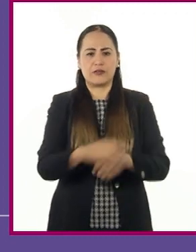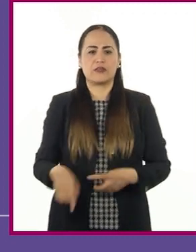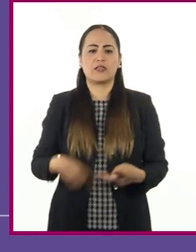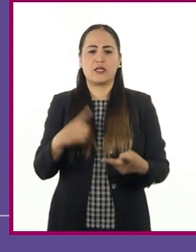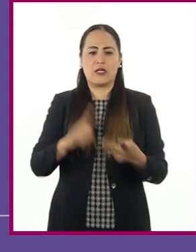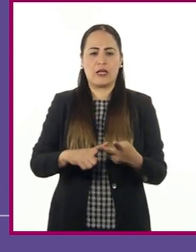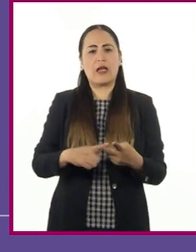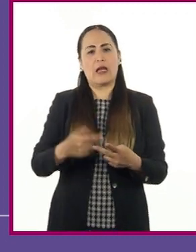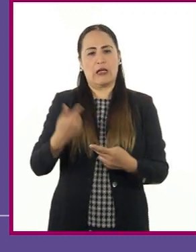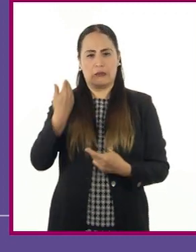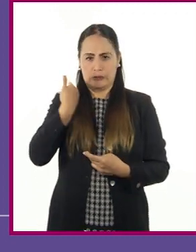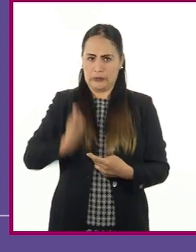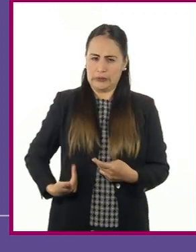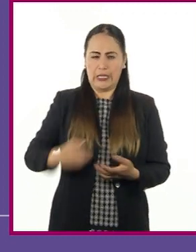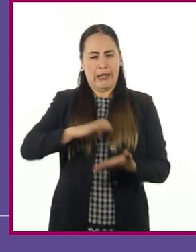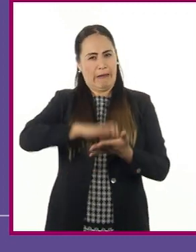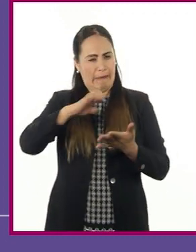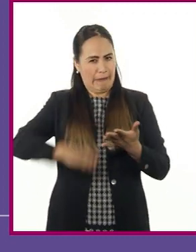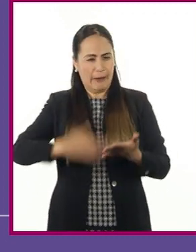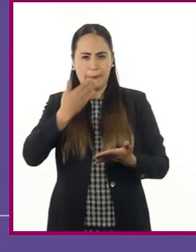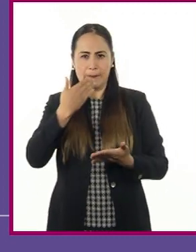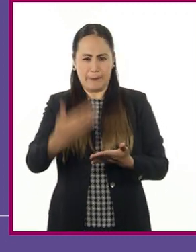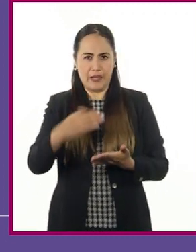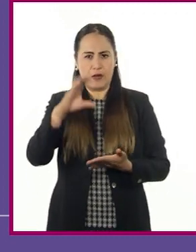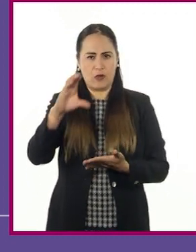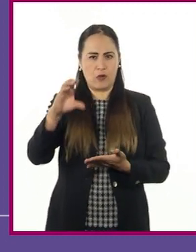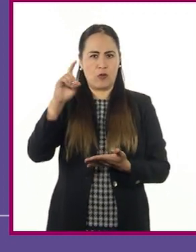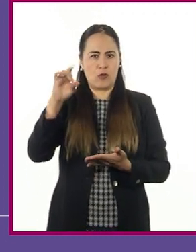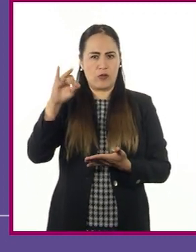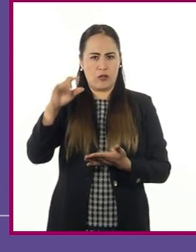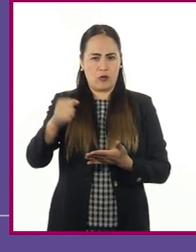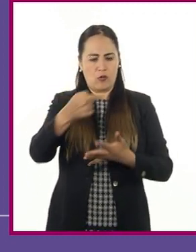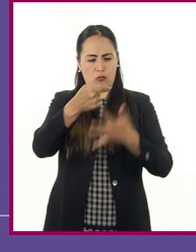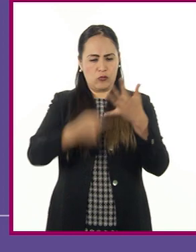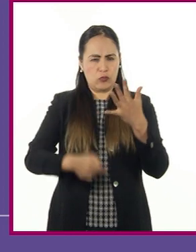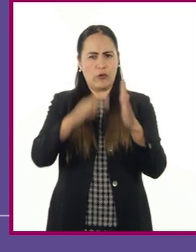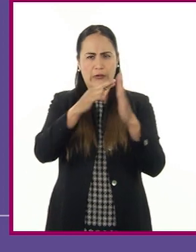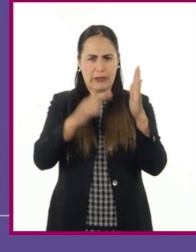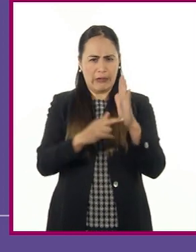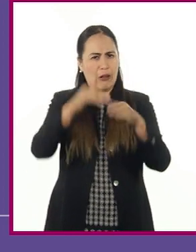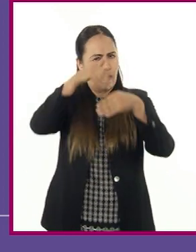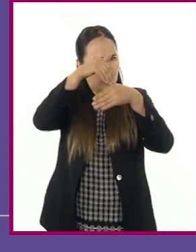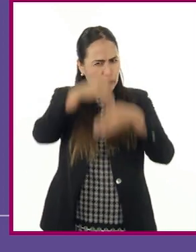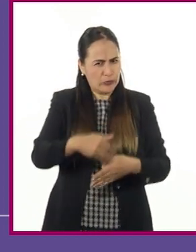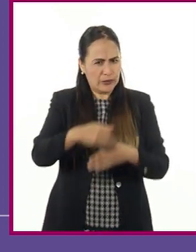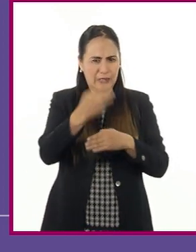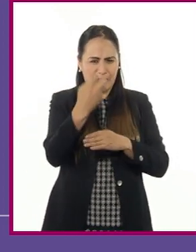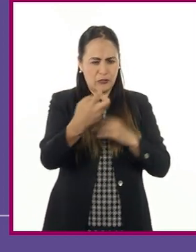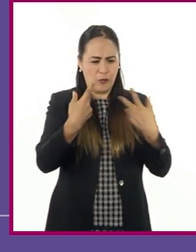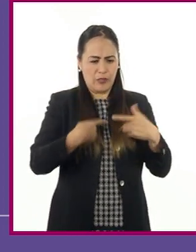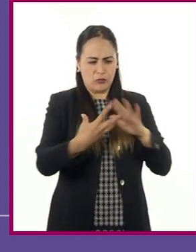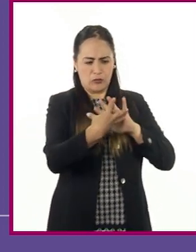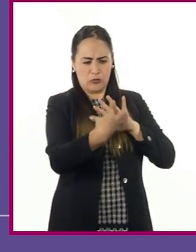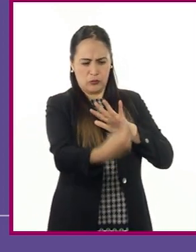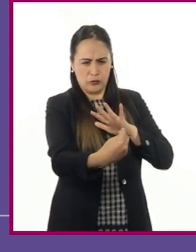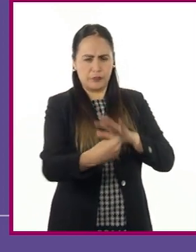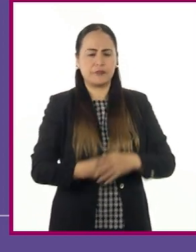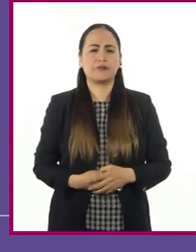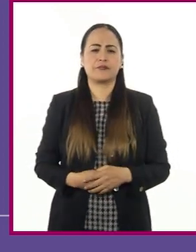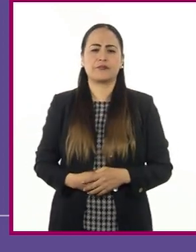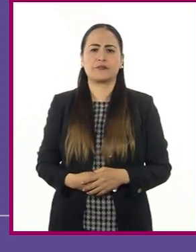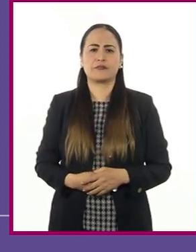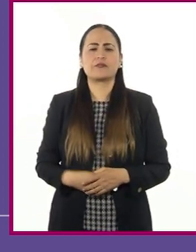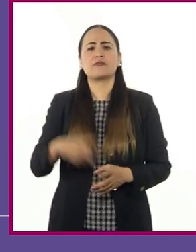guías, ejemplos y promotores del Código de Ética y las reglas de integridad. Proteger los